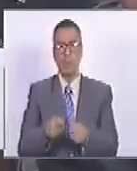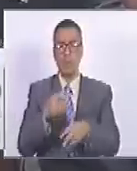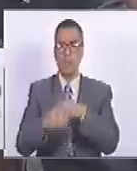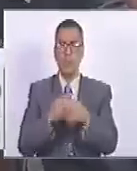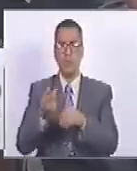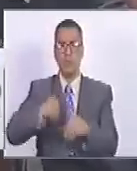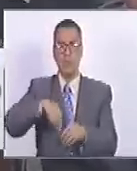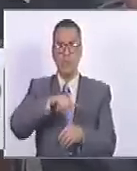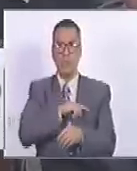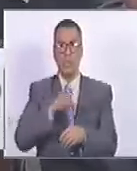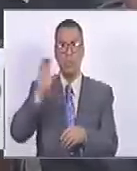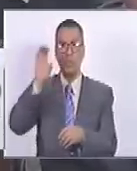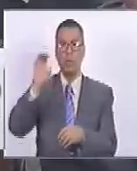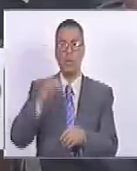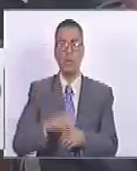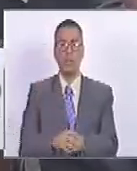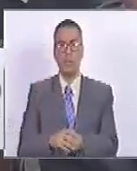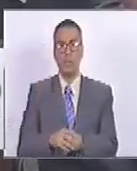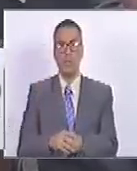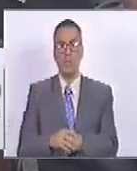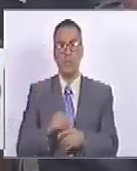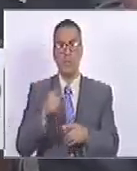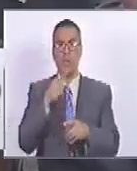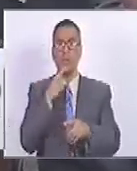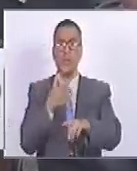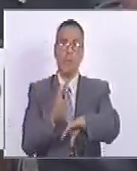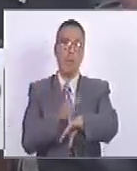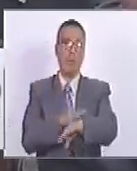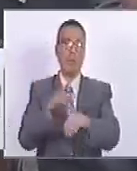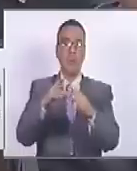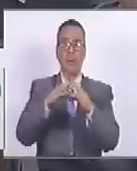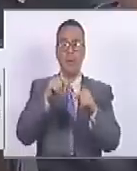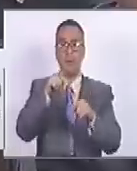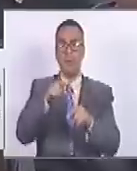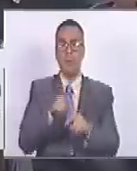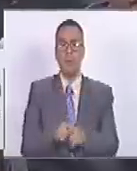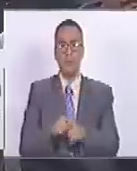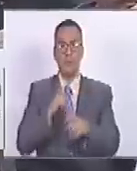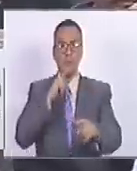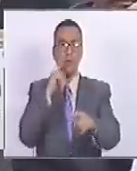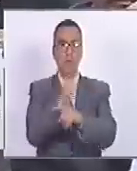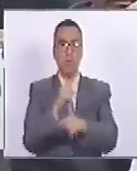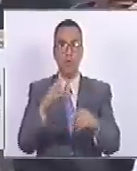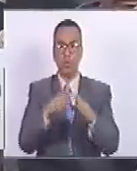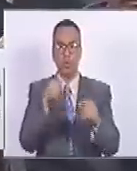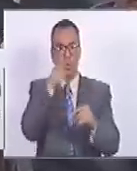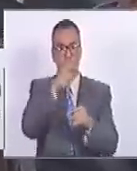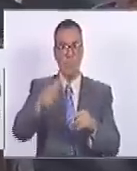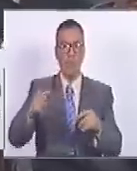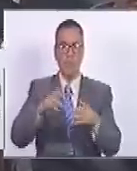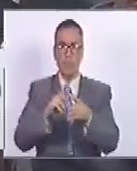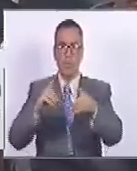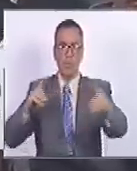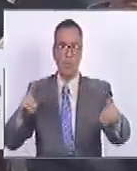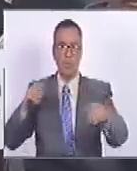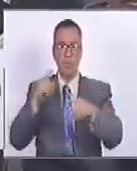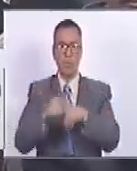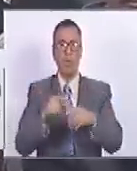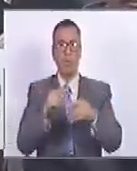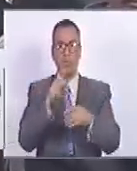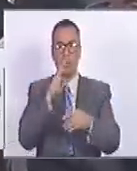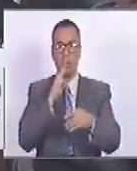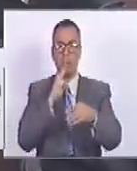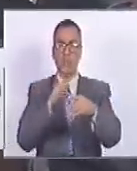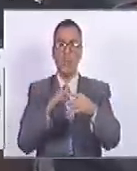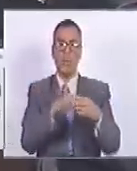implementar en nuestro país, y que lo peor de todo esto es que es contra todo un pueblo, independientemente de su